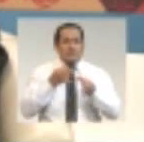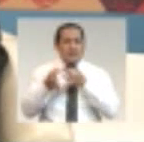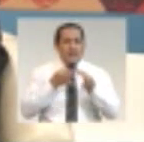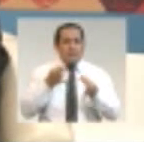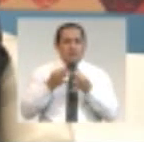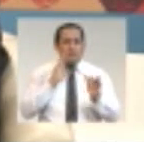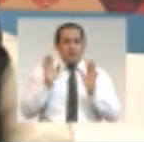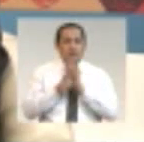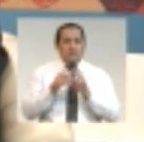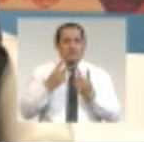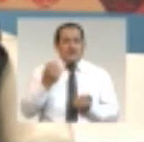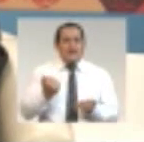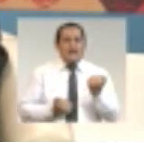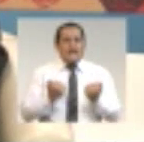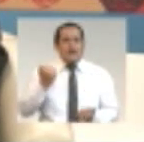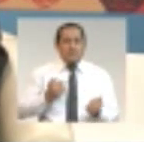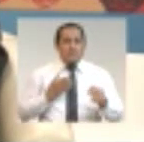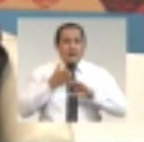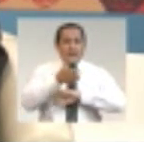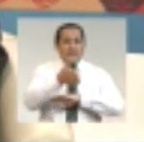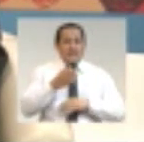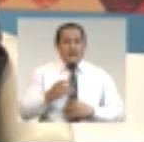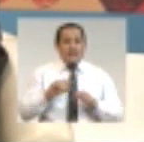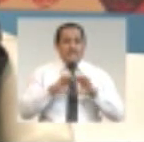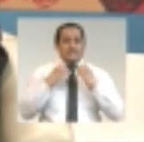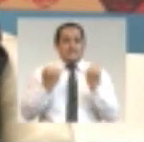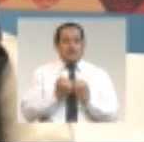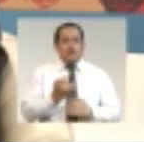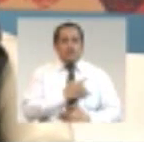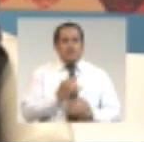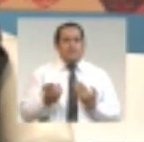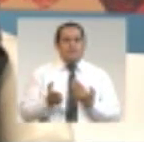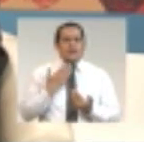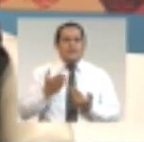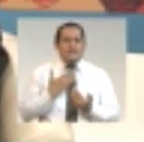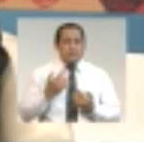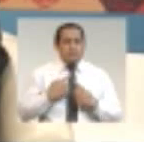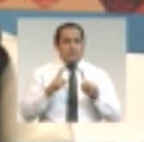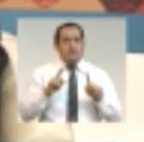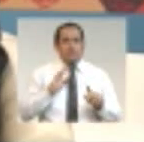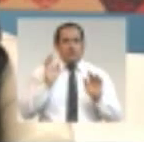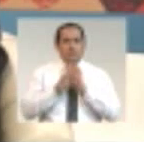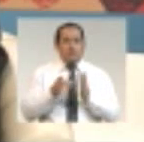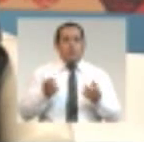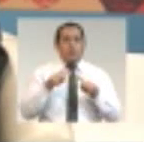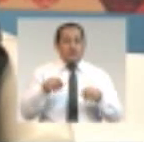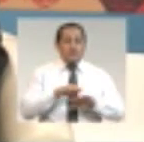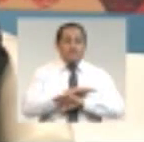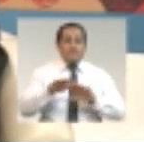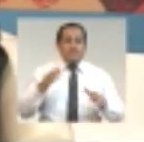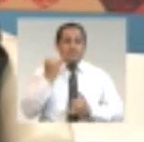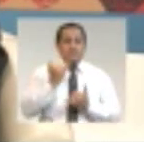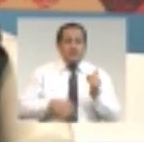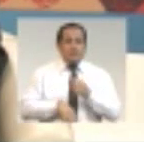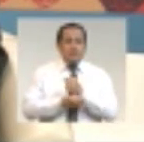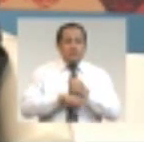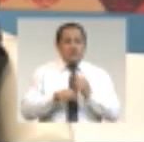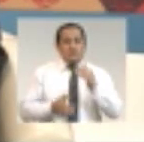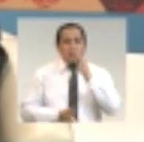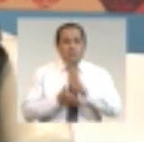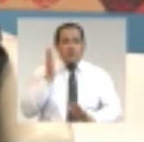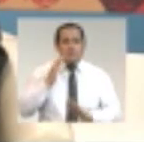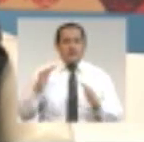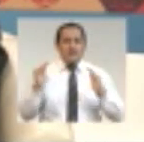sea, la movilización para llegar al Monumental es probablemente fácil, pero la desmovilización, cuando la gente sale de los